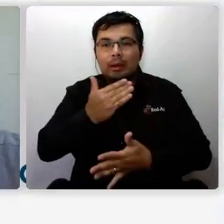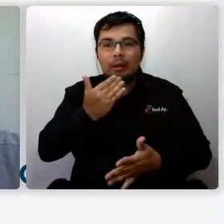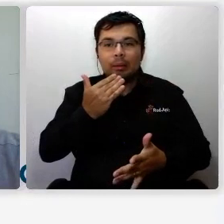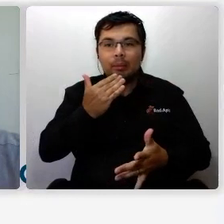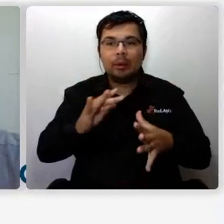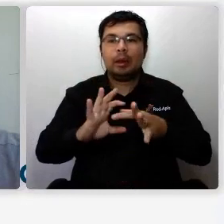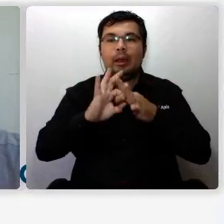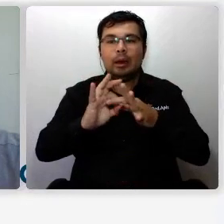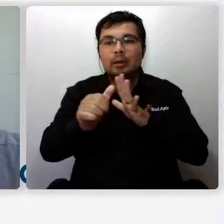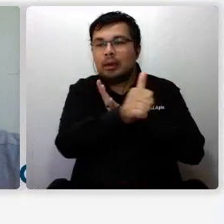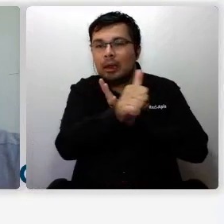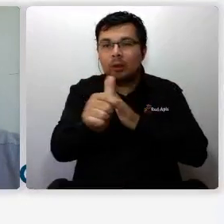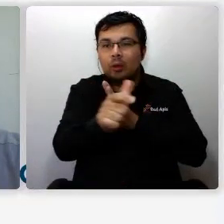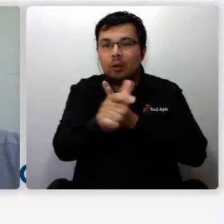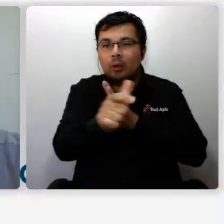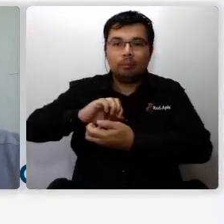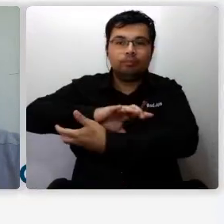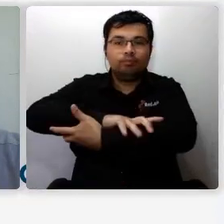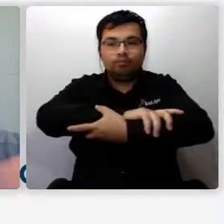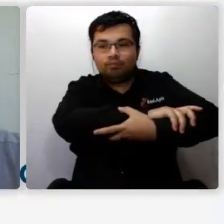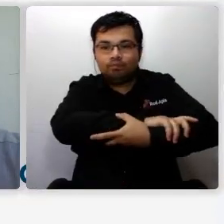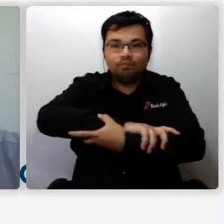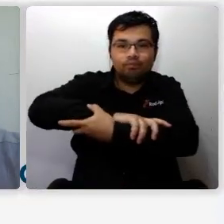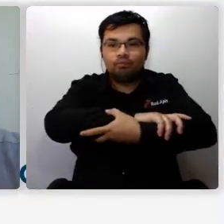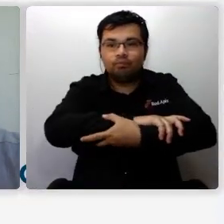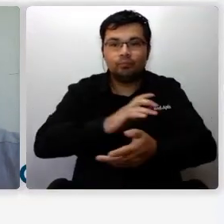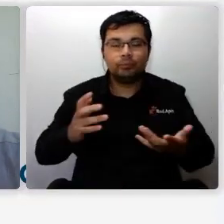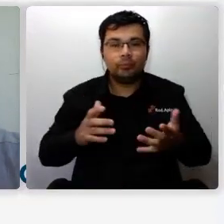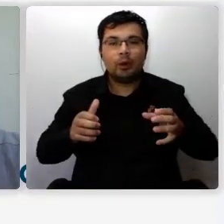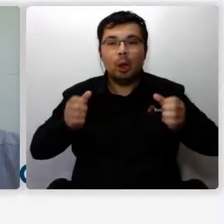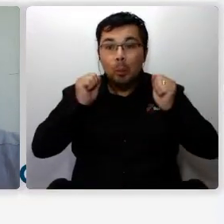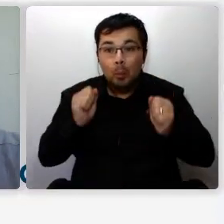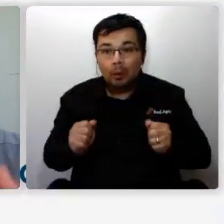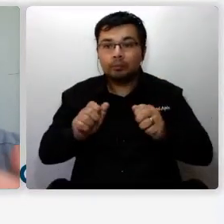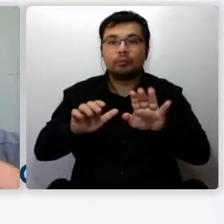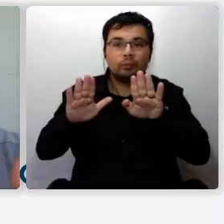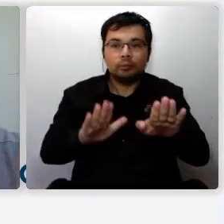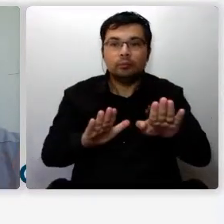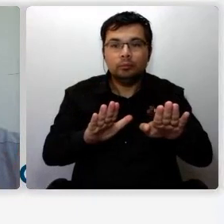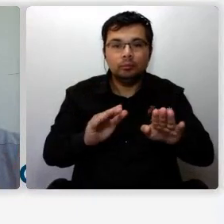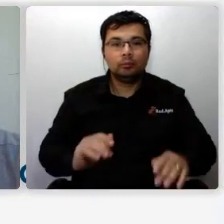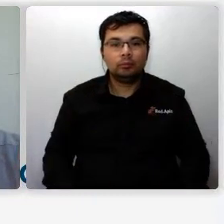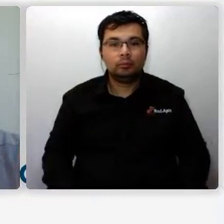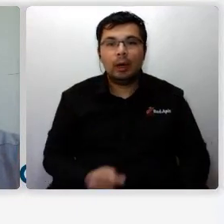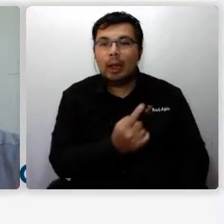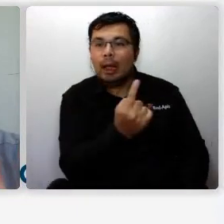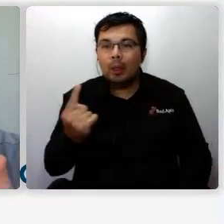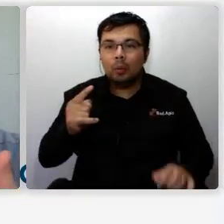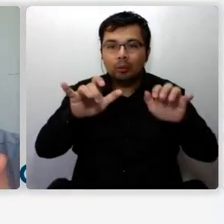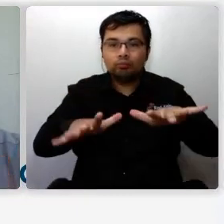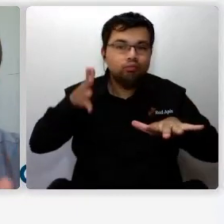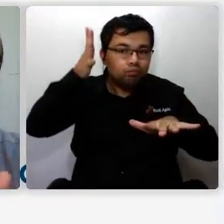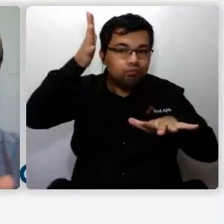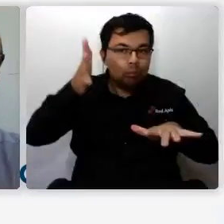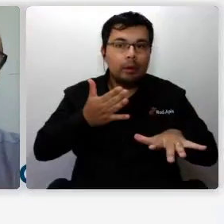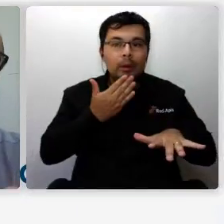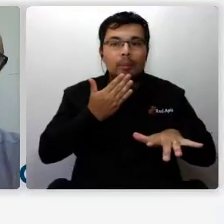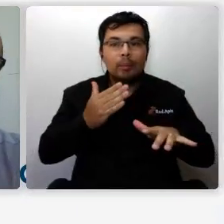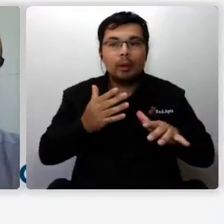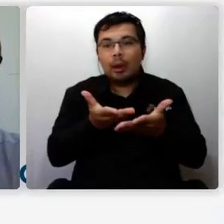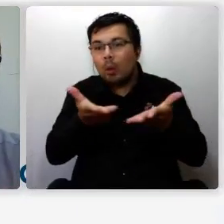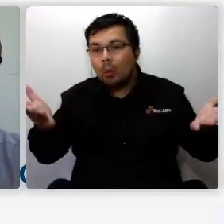el estar conectándonos en cada sesión y en especial a ustedes, a vuestro tiempo, a vuestra confianza, a vuestras instancias de